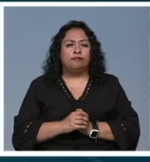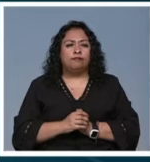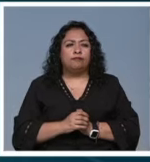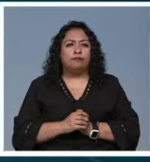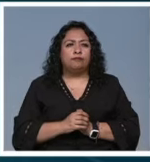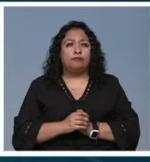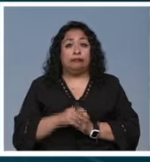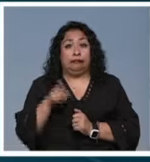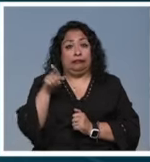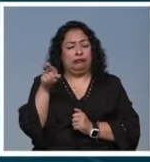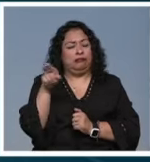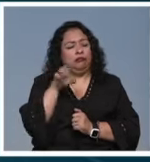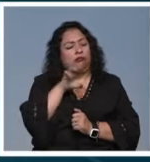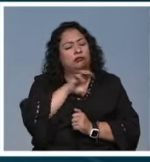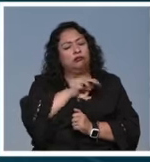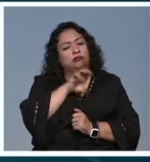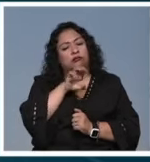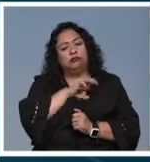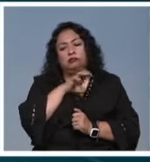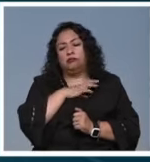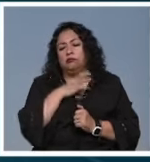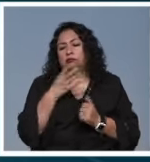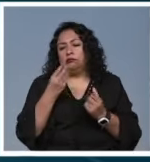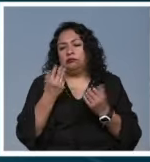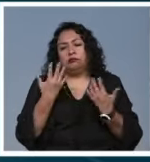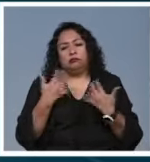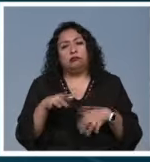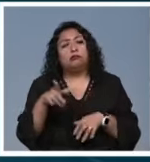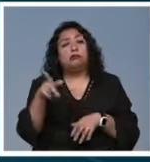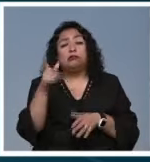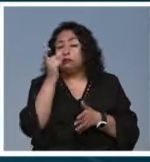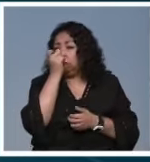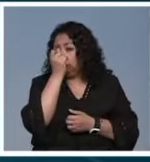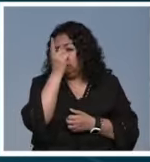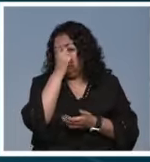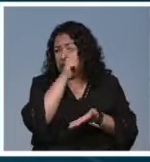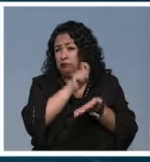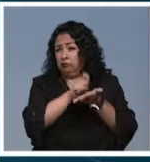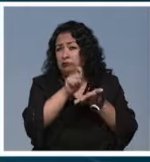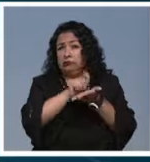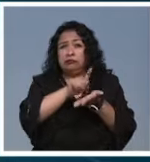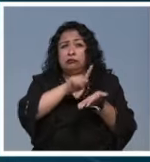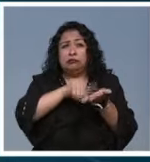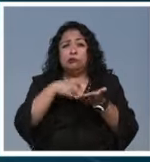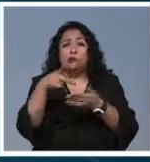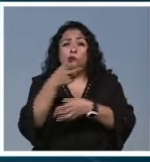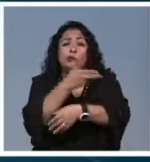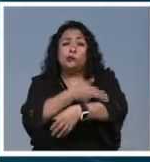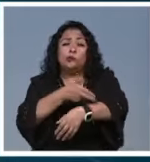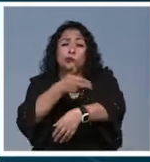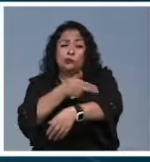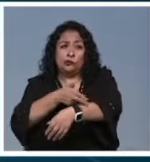que él apreciaba mucho porque se compuso dentro de su gestión, ¿no?